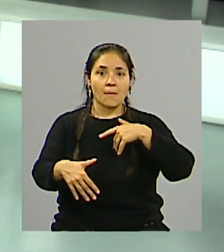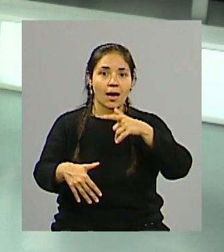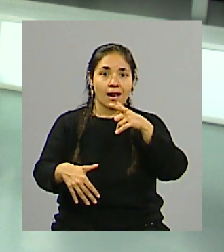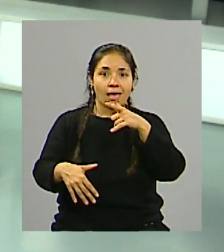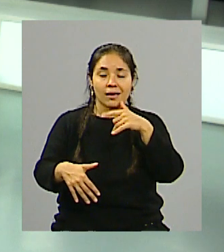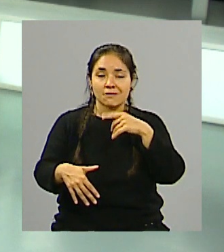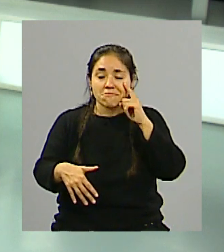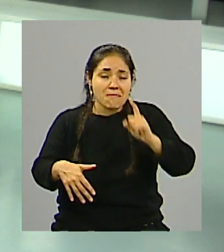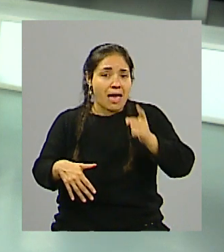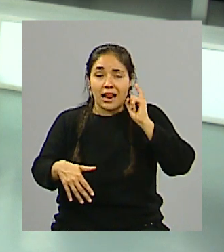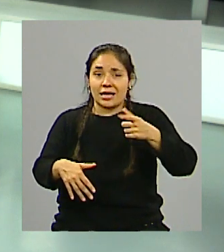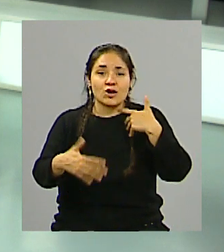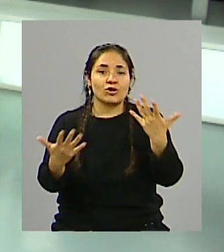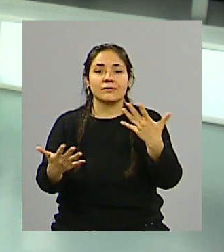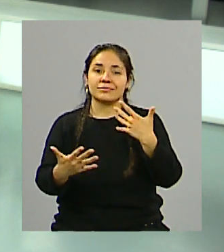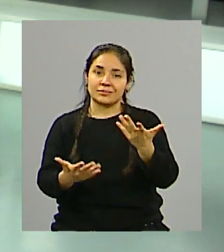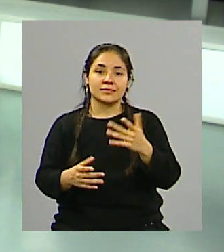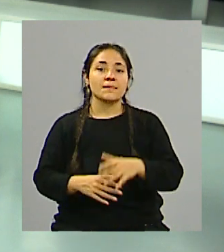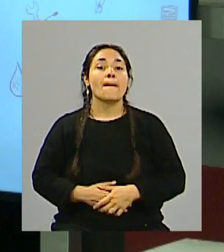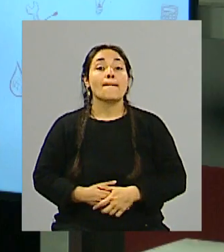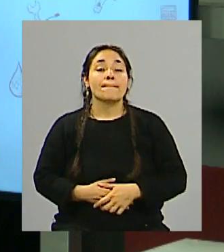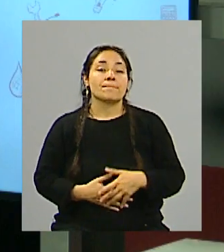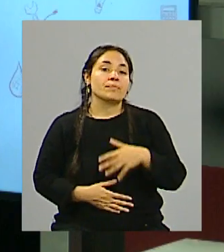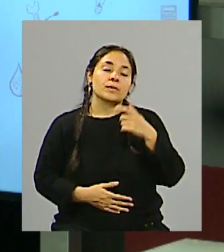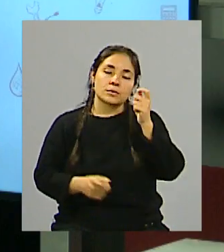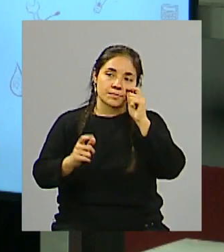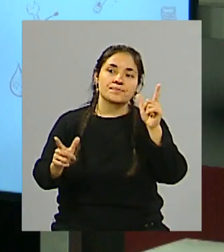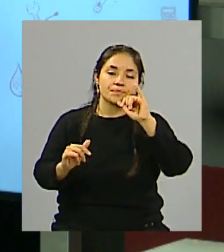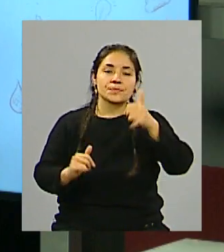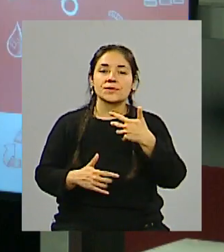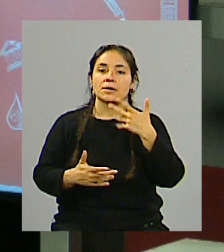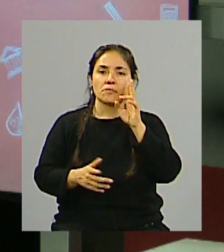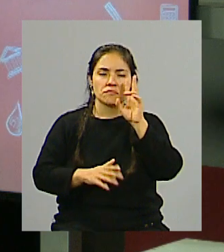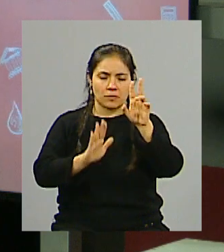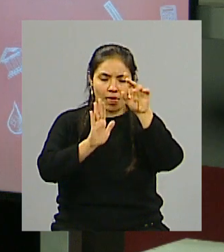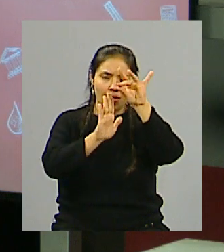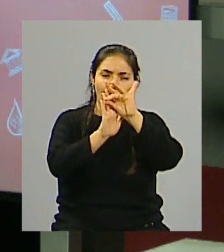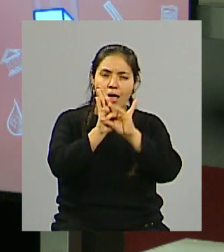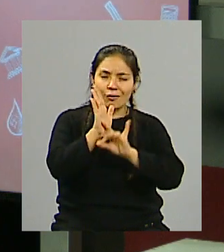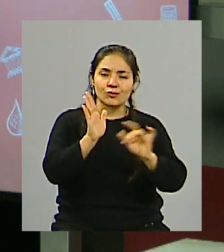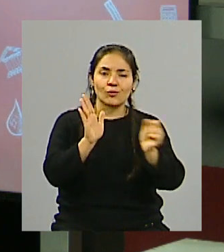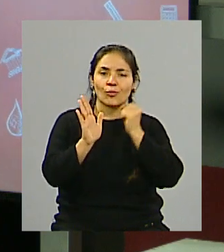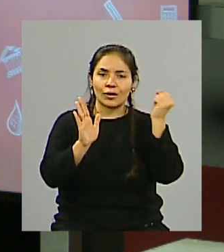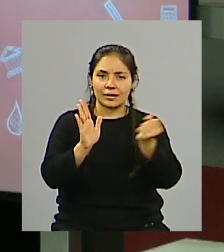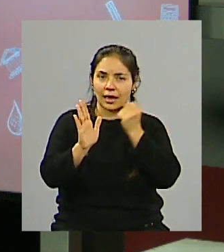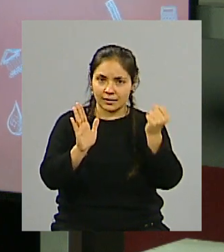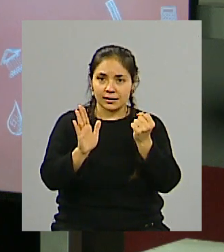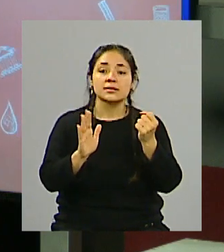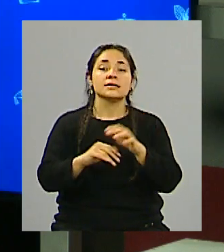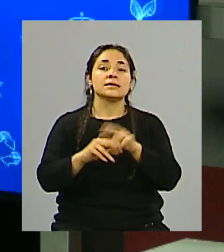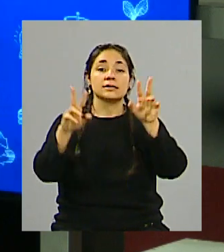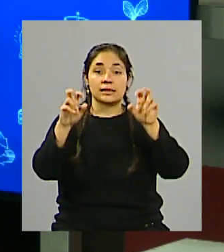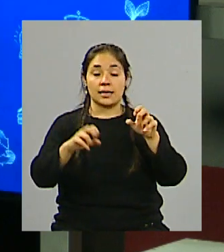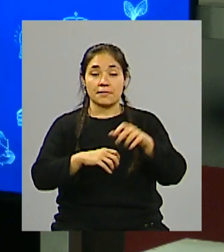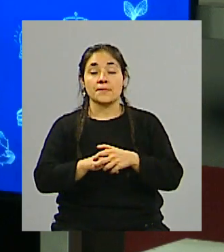de explotar, ¿no? Increíble. Estábamos mirando, por ejemplo, algunos datos importantes en cuanto a este tema,